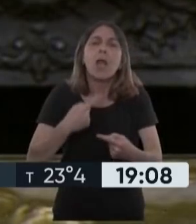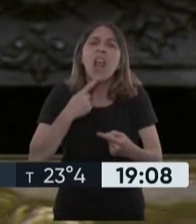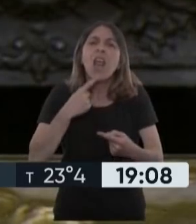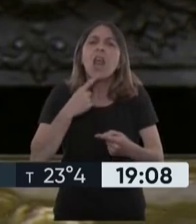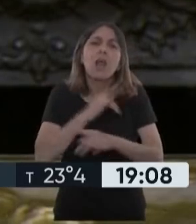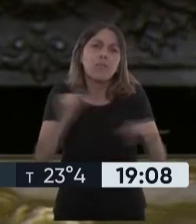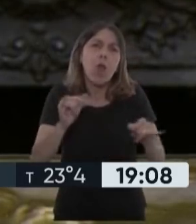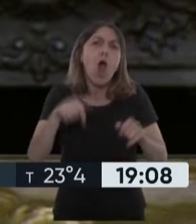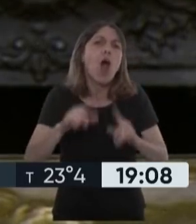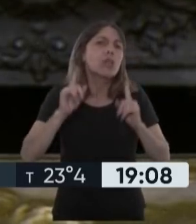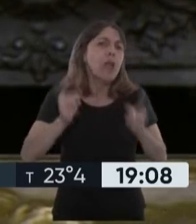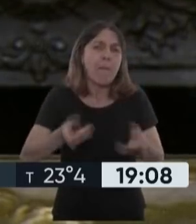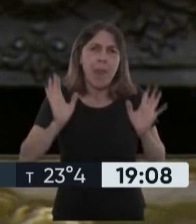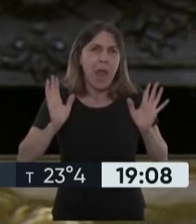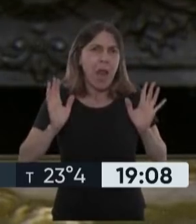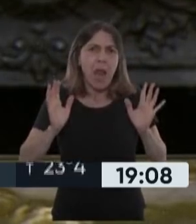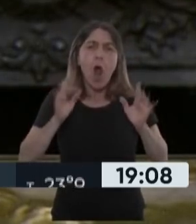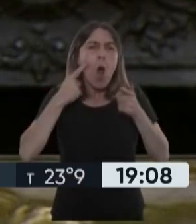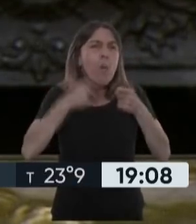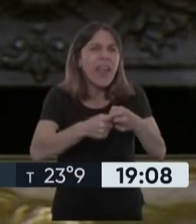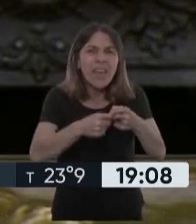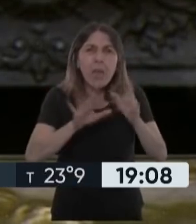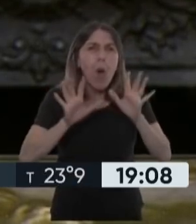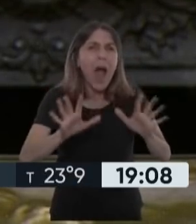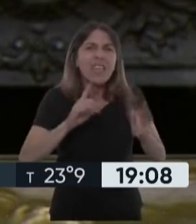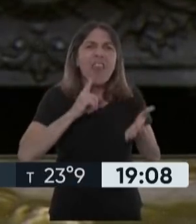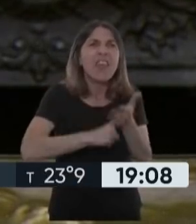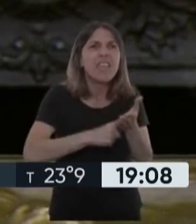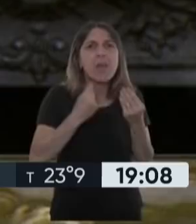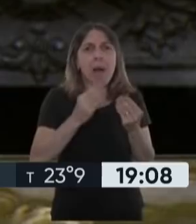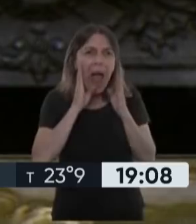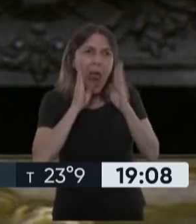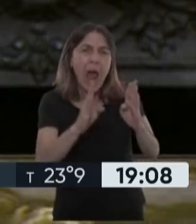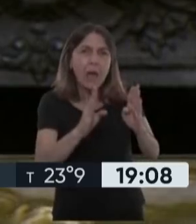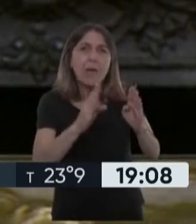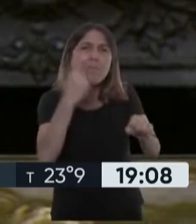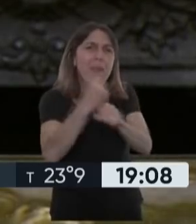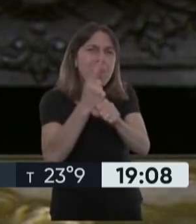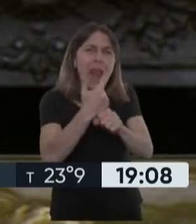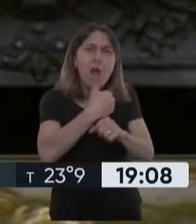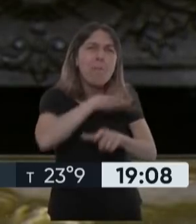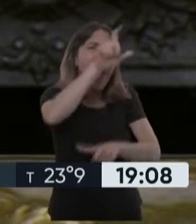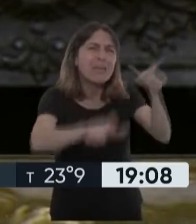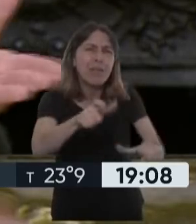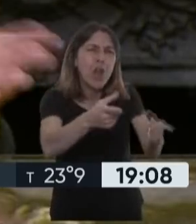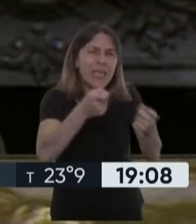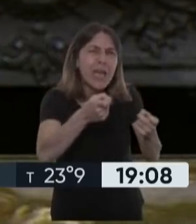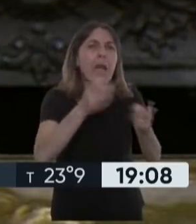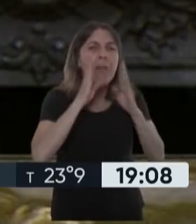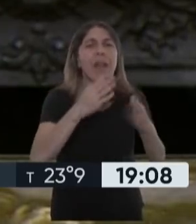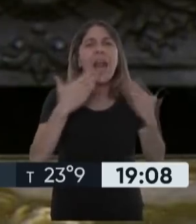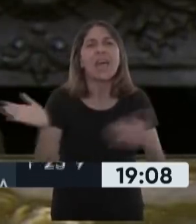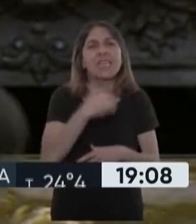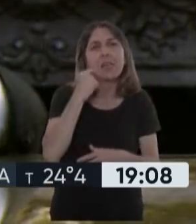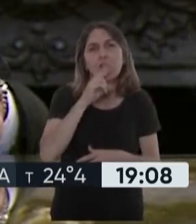hoy. Ese es el objetivo de todas estas medidas. Primero, los últimos. Gracias a